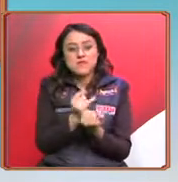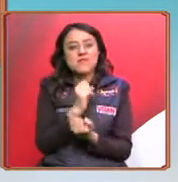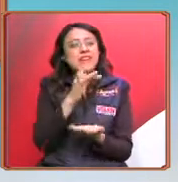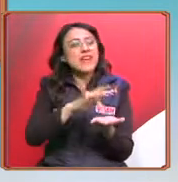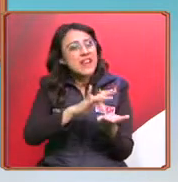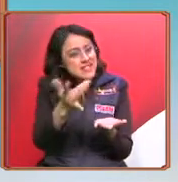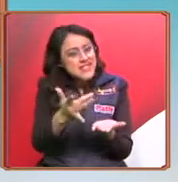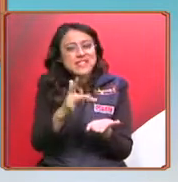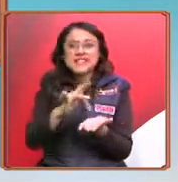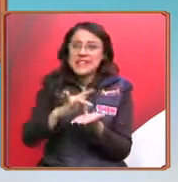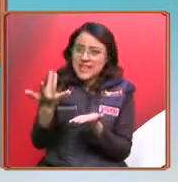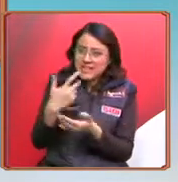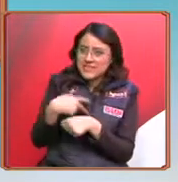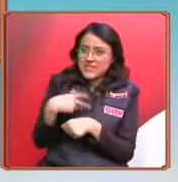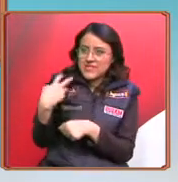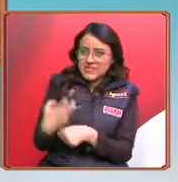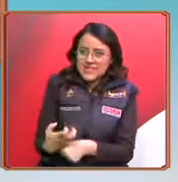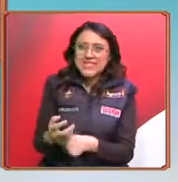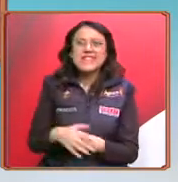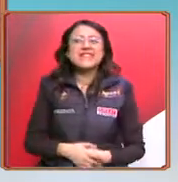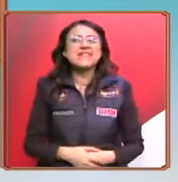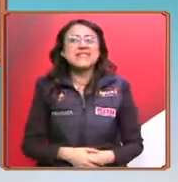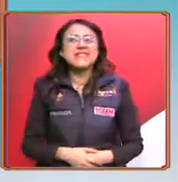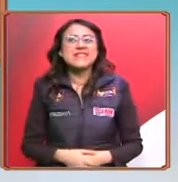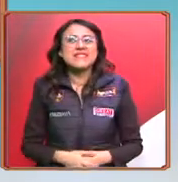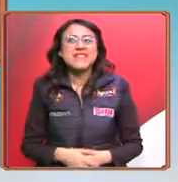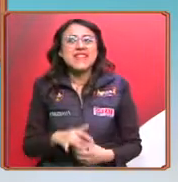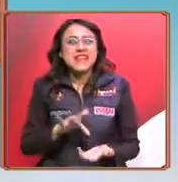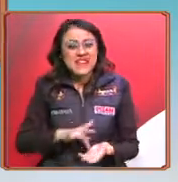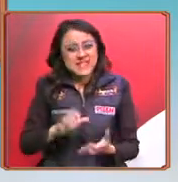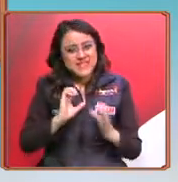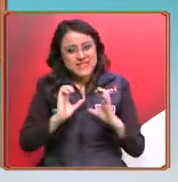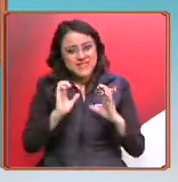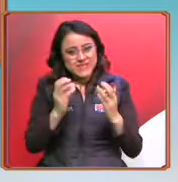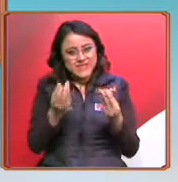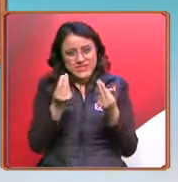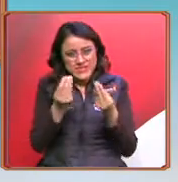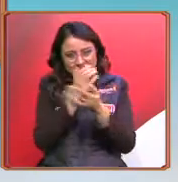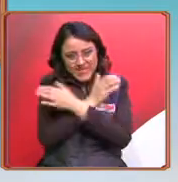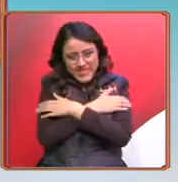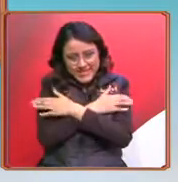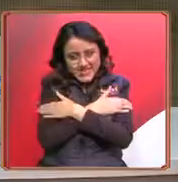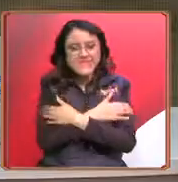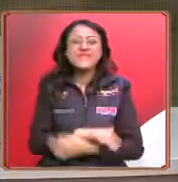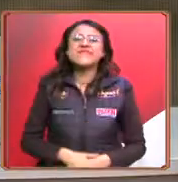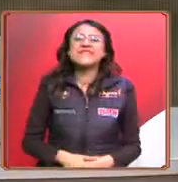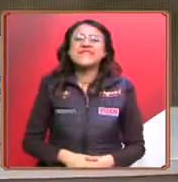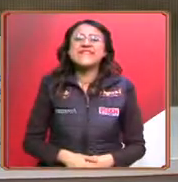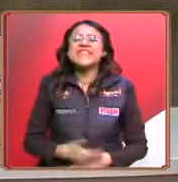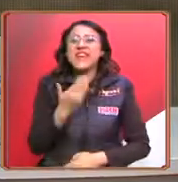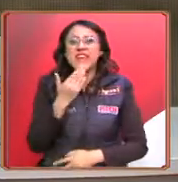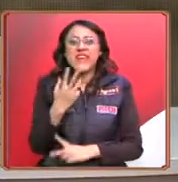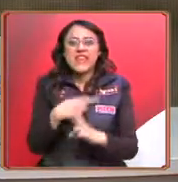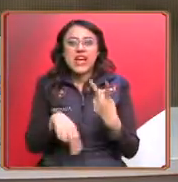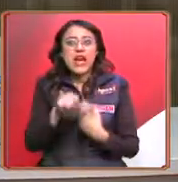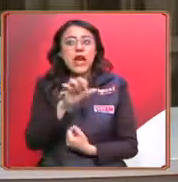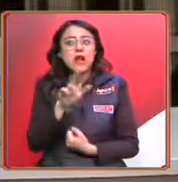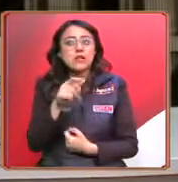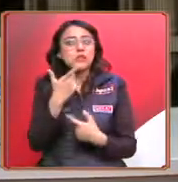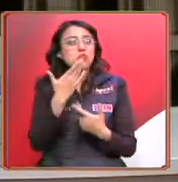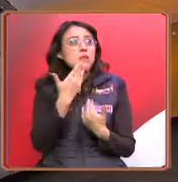Muchas gracias por invitarnos. Abrazote, cuídense mucho, gracias. a la Sasú haciendo presencia por